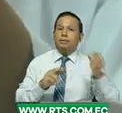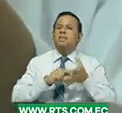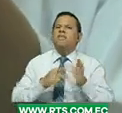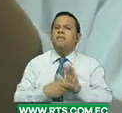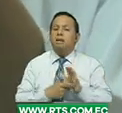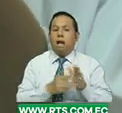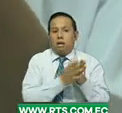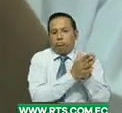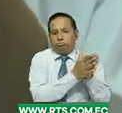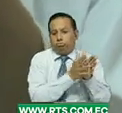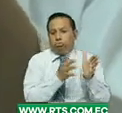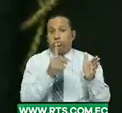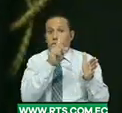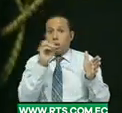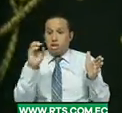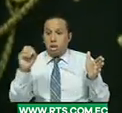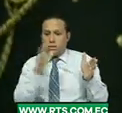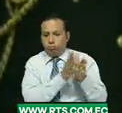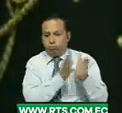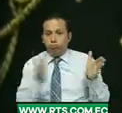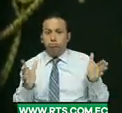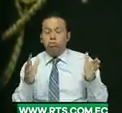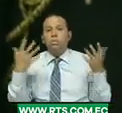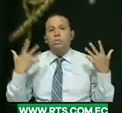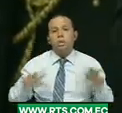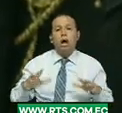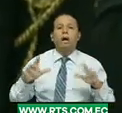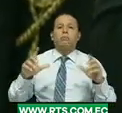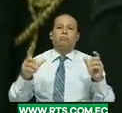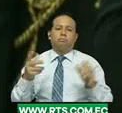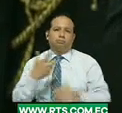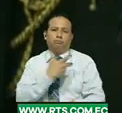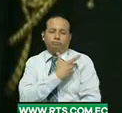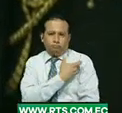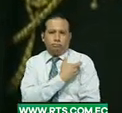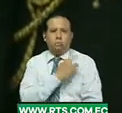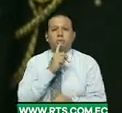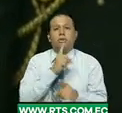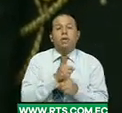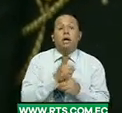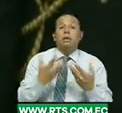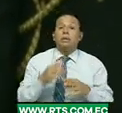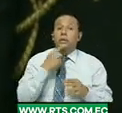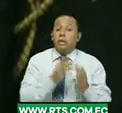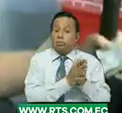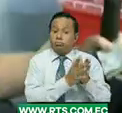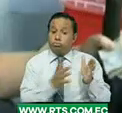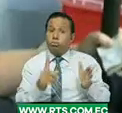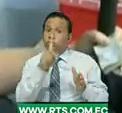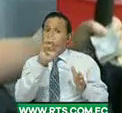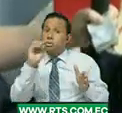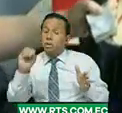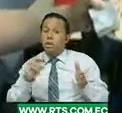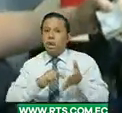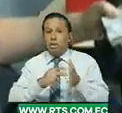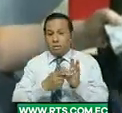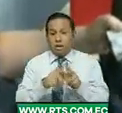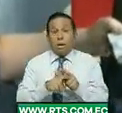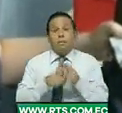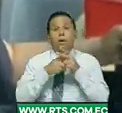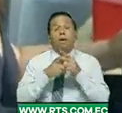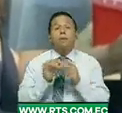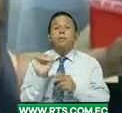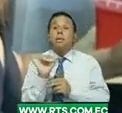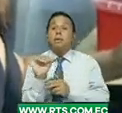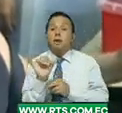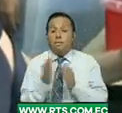los primeros 100 días de gobierno. Ahora la titular de la cartera del ramo indicó que luego de los 100 días, es decir, a partir del mes de septiembre, el